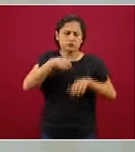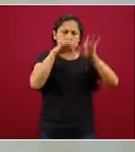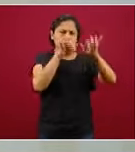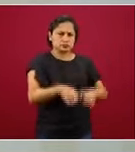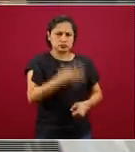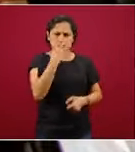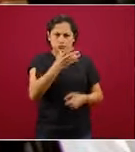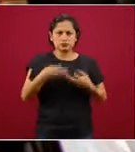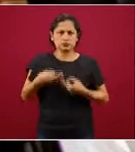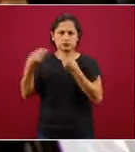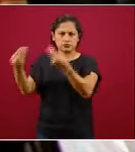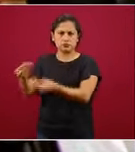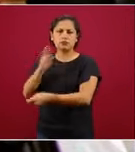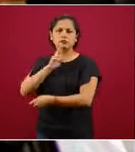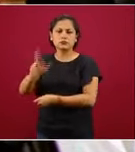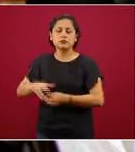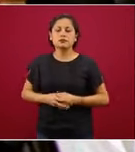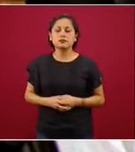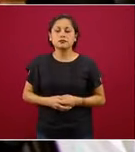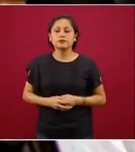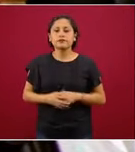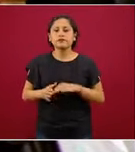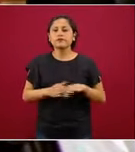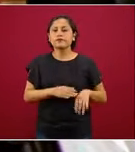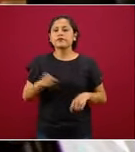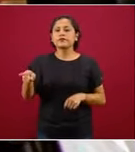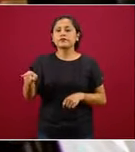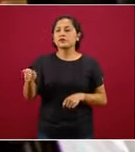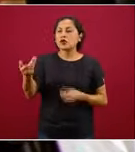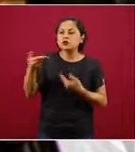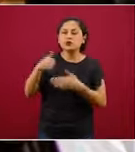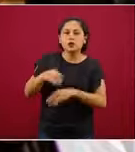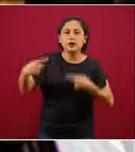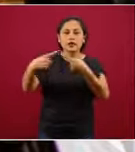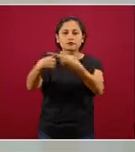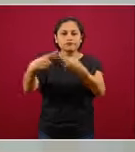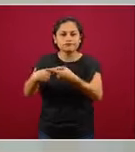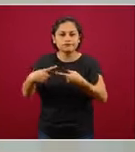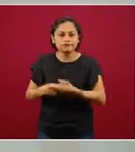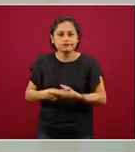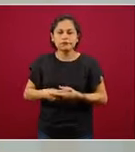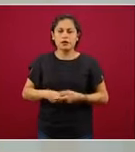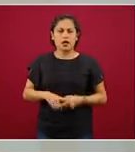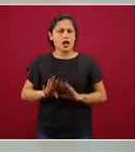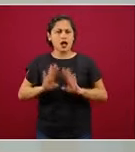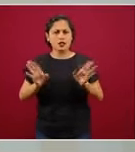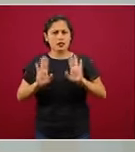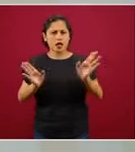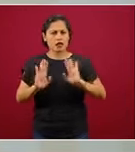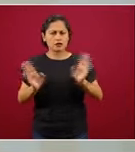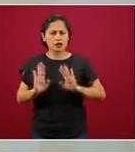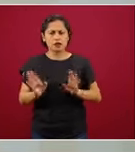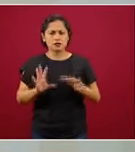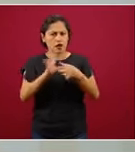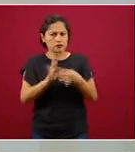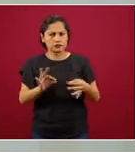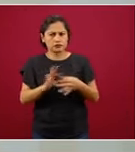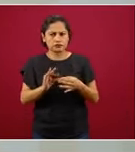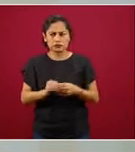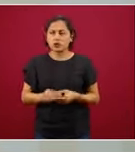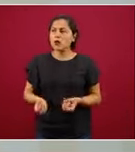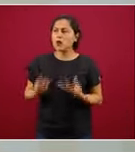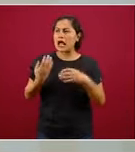apropiado. Y en el caso de la CONAGO, las inconsistencias. Ya se han resuelto, las inconsistencias eran fundamentalmente de…